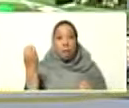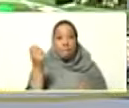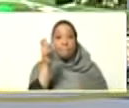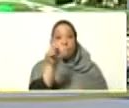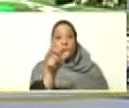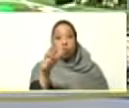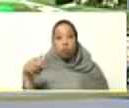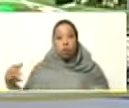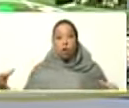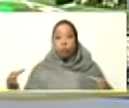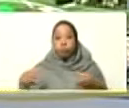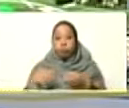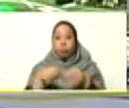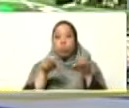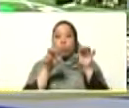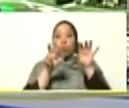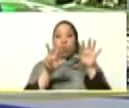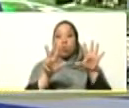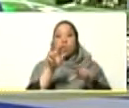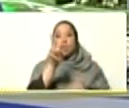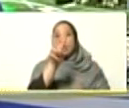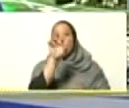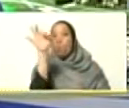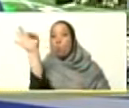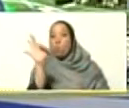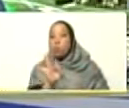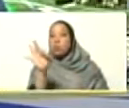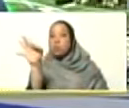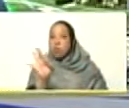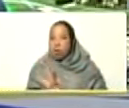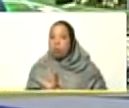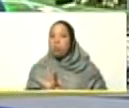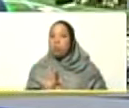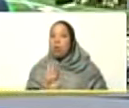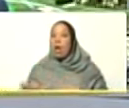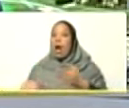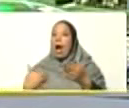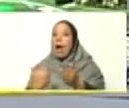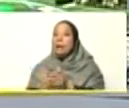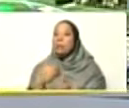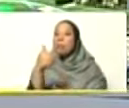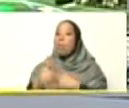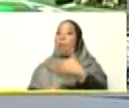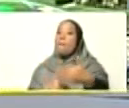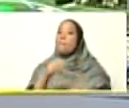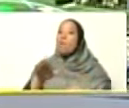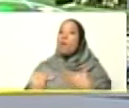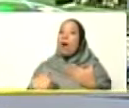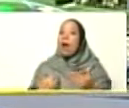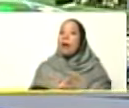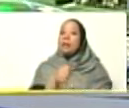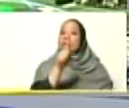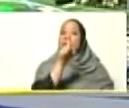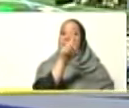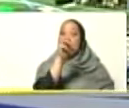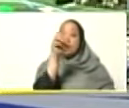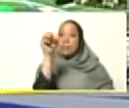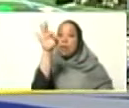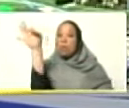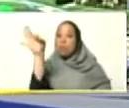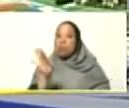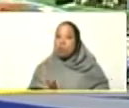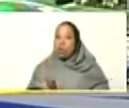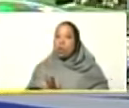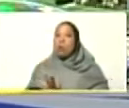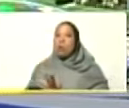82%. Eso tenemos que llevarlo paso a paso hasta el 100%, pero arrancando con 82% es un número